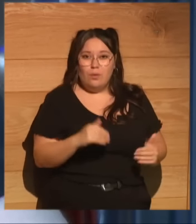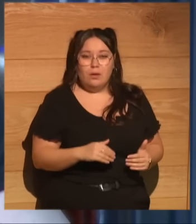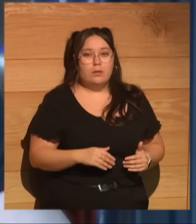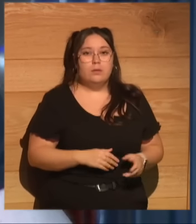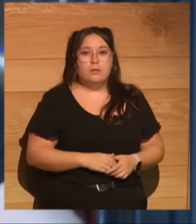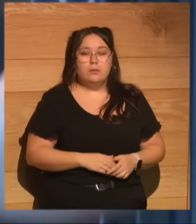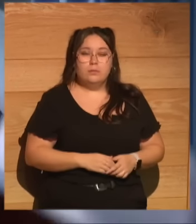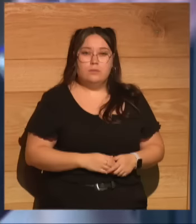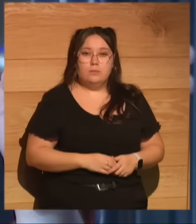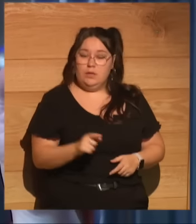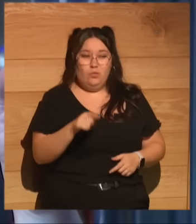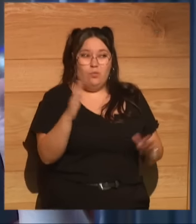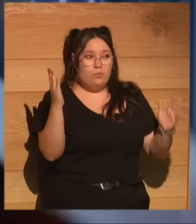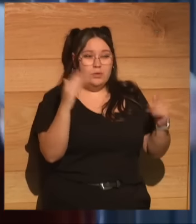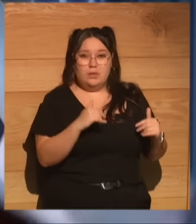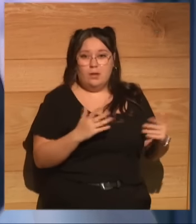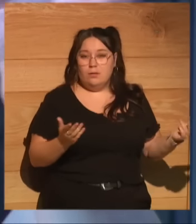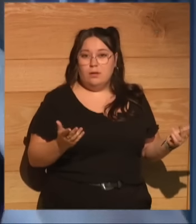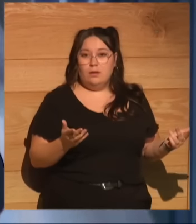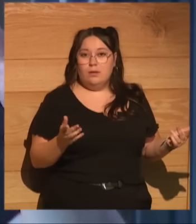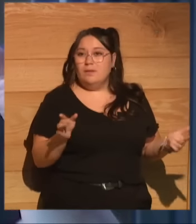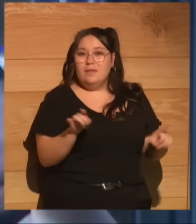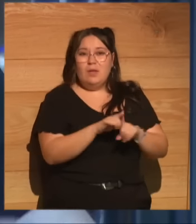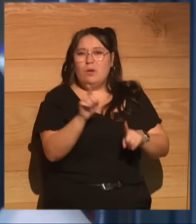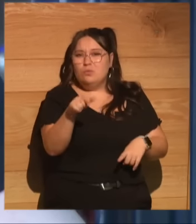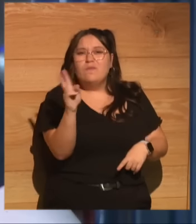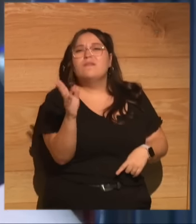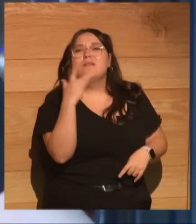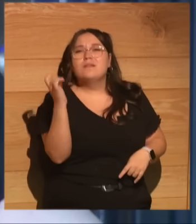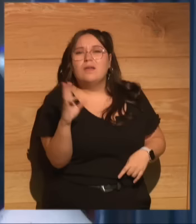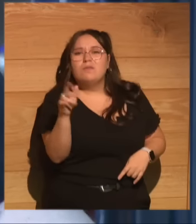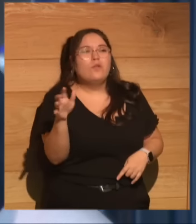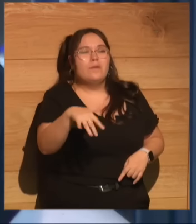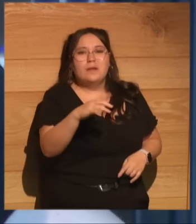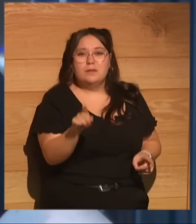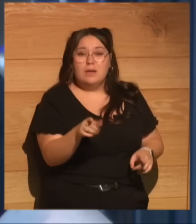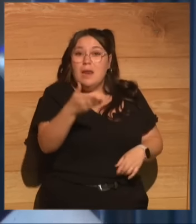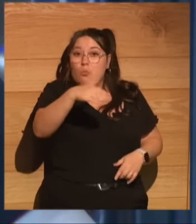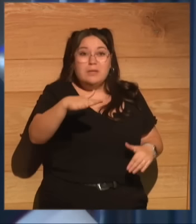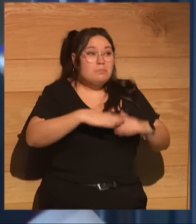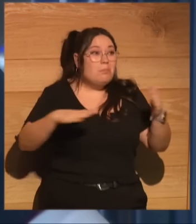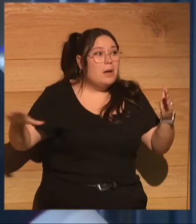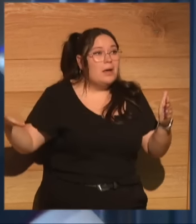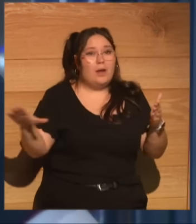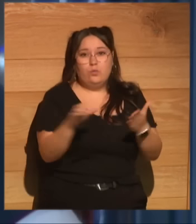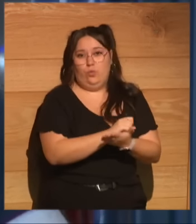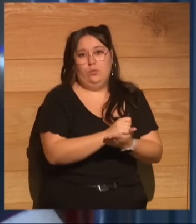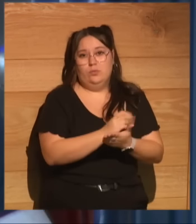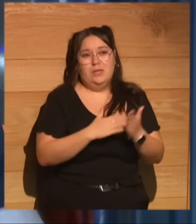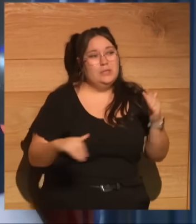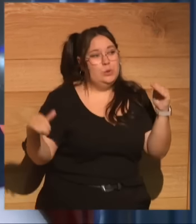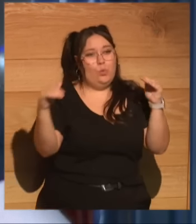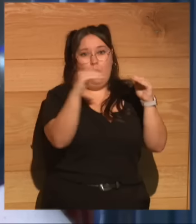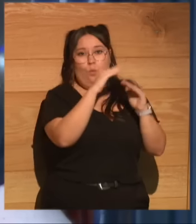sea, no, esto no existe. O sea, da igual quién seas, de dónde vengas, la muerte es igualitaria